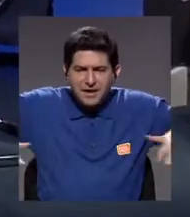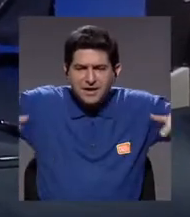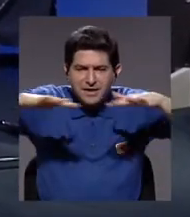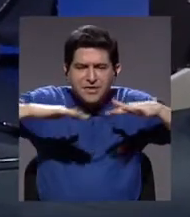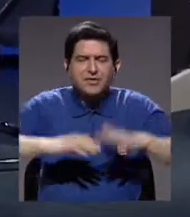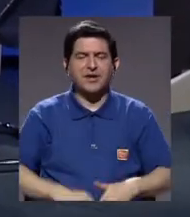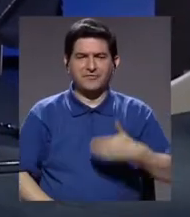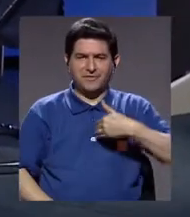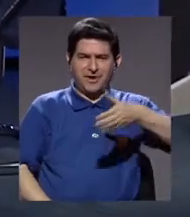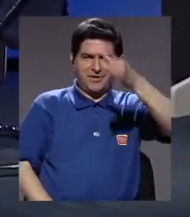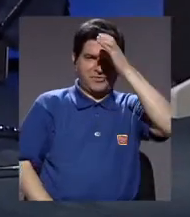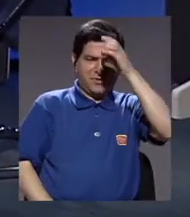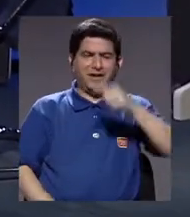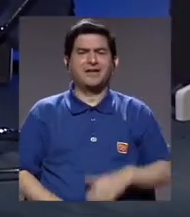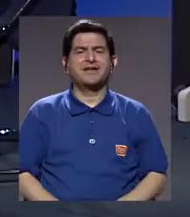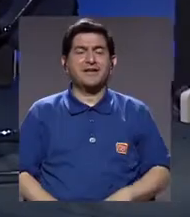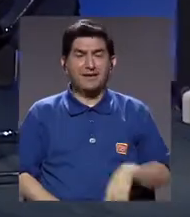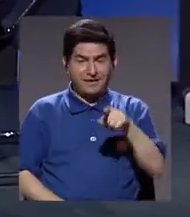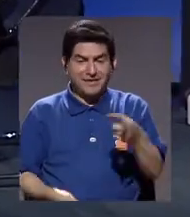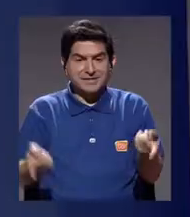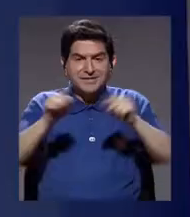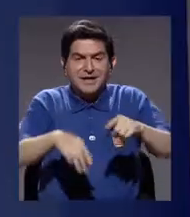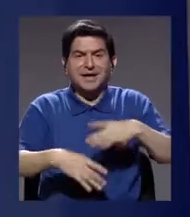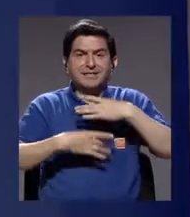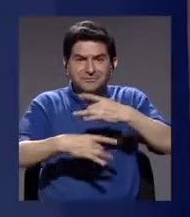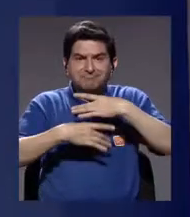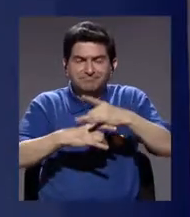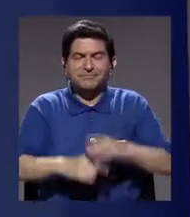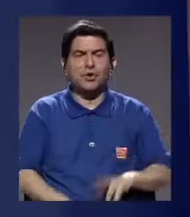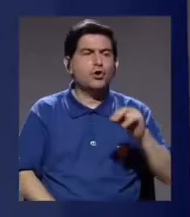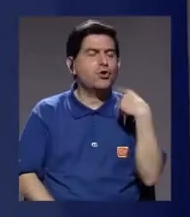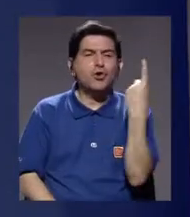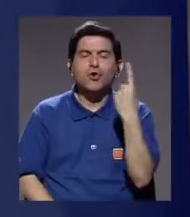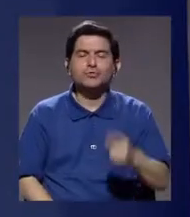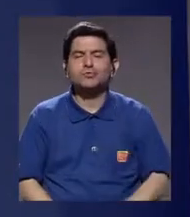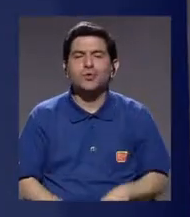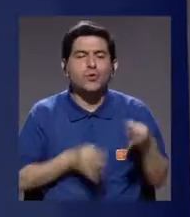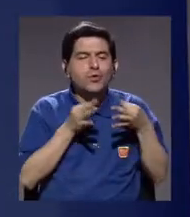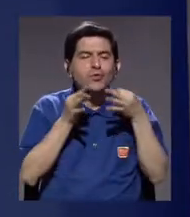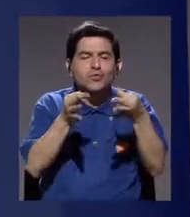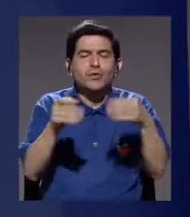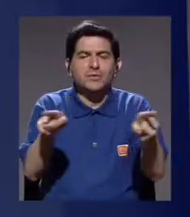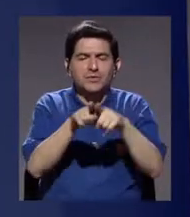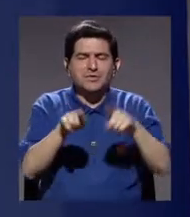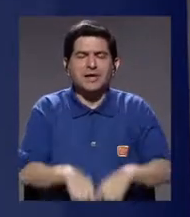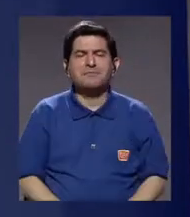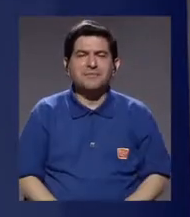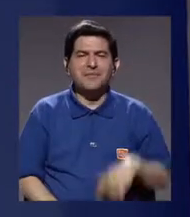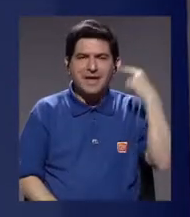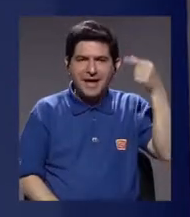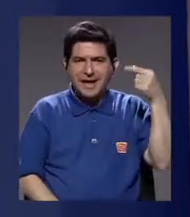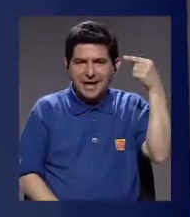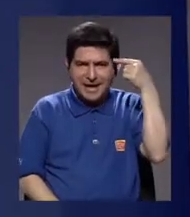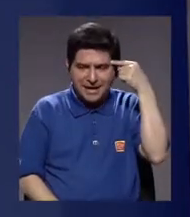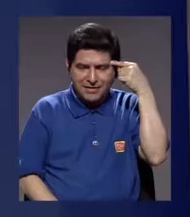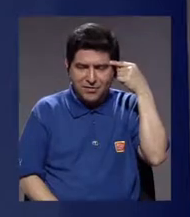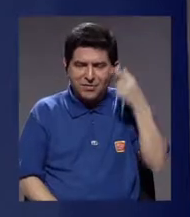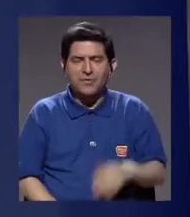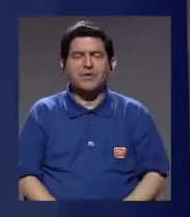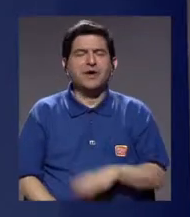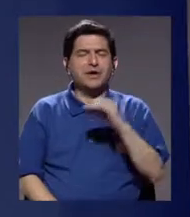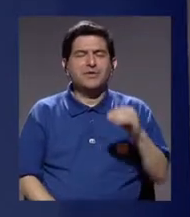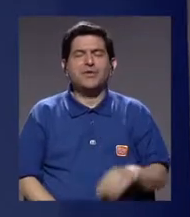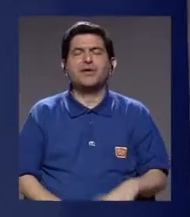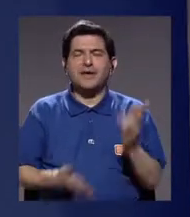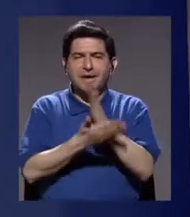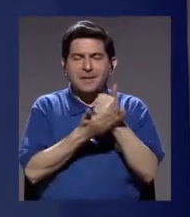tiene Turquía, que es muy atractiva desde no solamente el aspecto turístico, sino también geopolítico, que llama la atención. Y